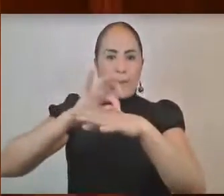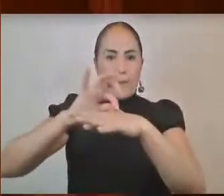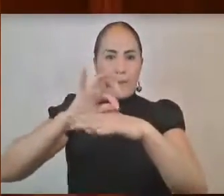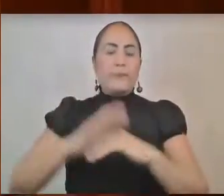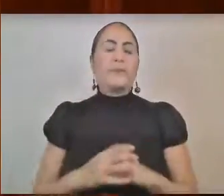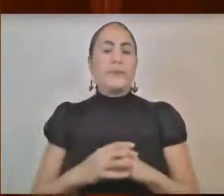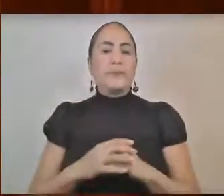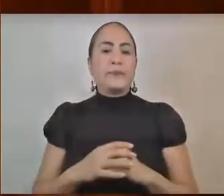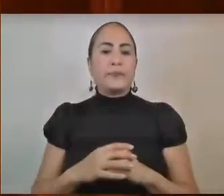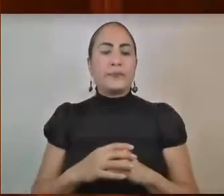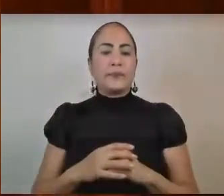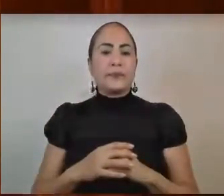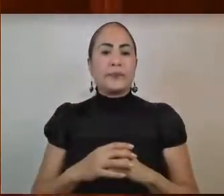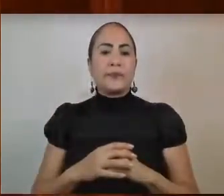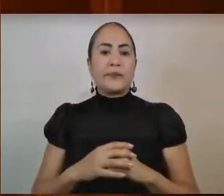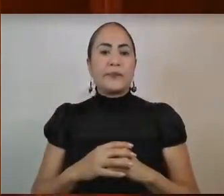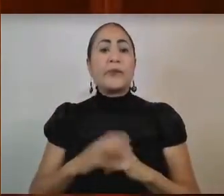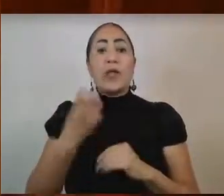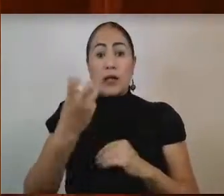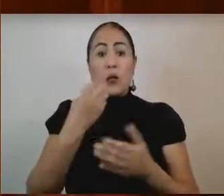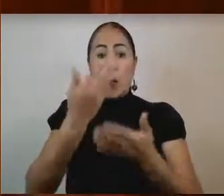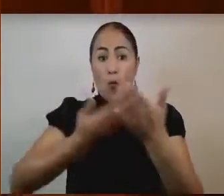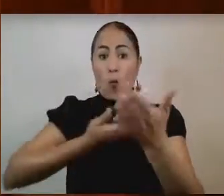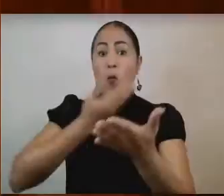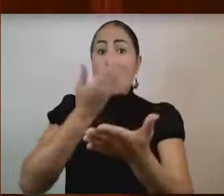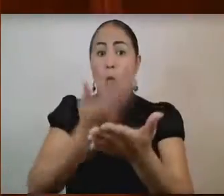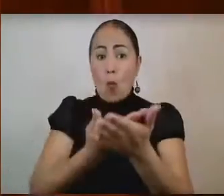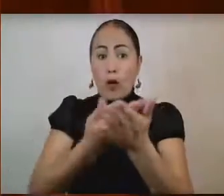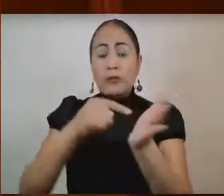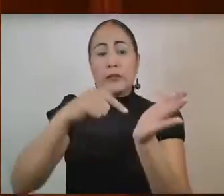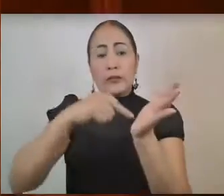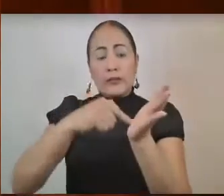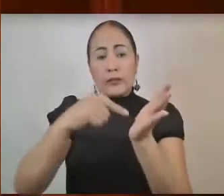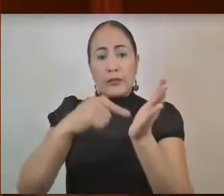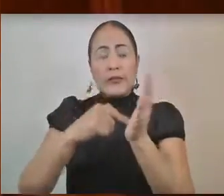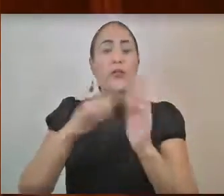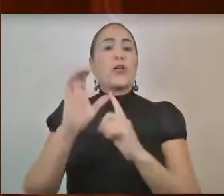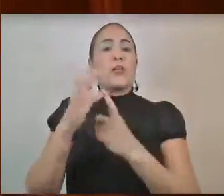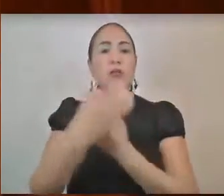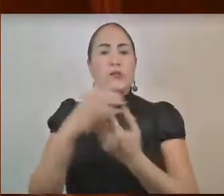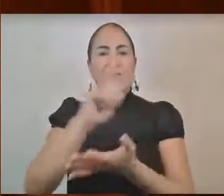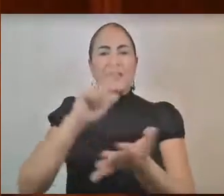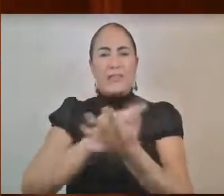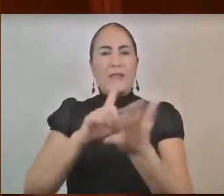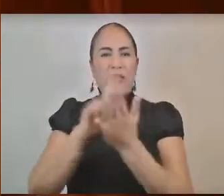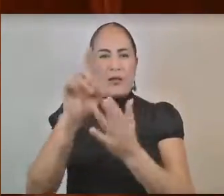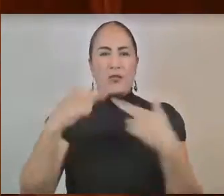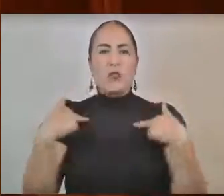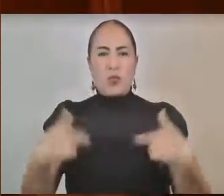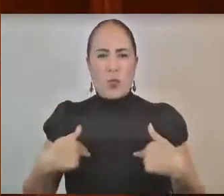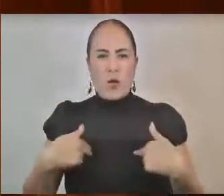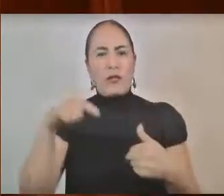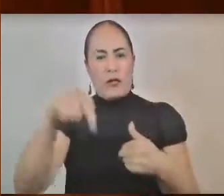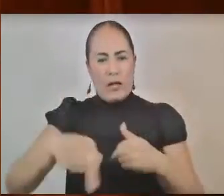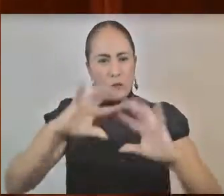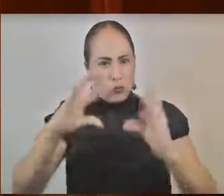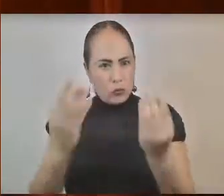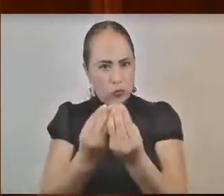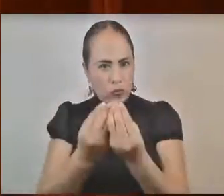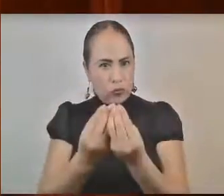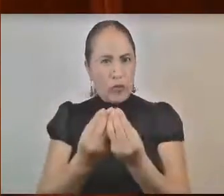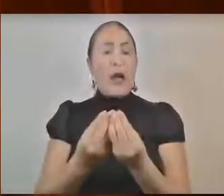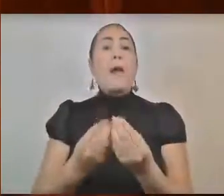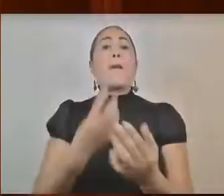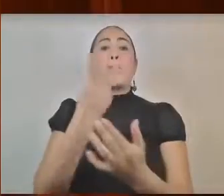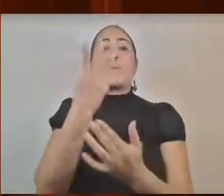Dichas propuestas remitieron a la Comisión Legislativa de Derechos Humanos, quien integró el dictamen, formuló la propuesta